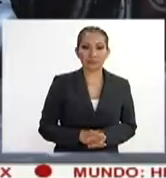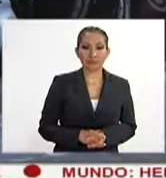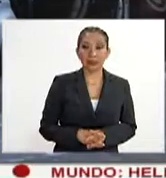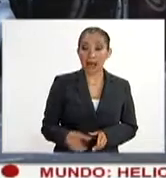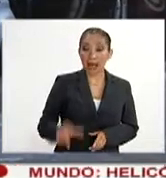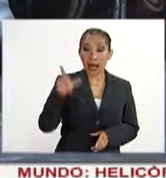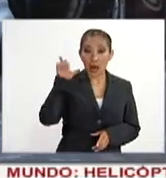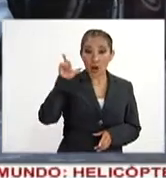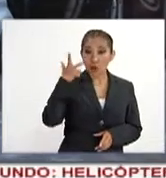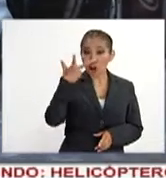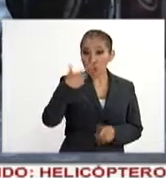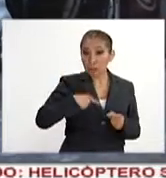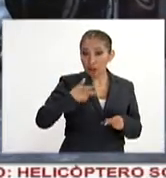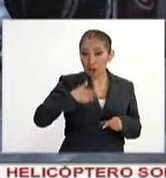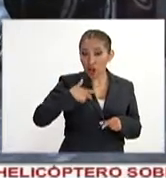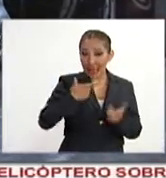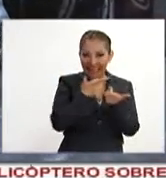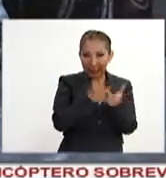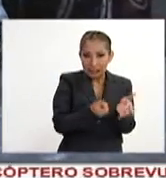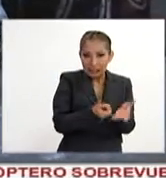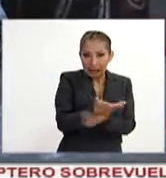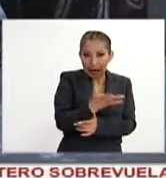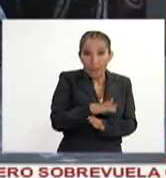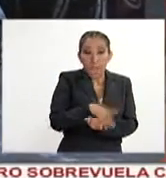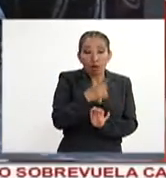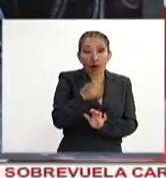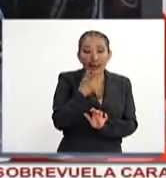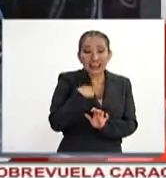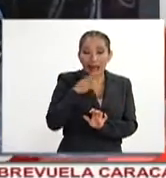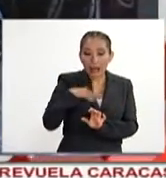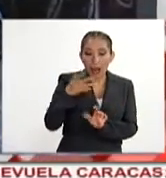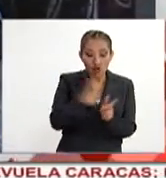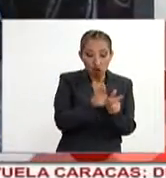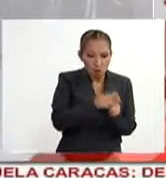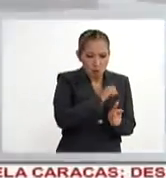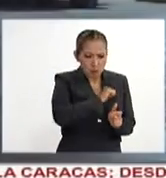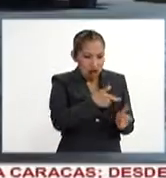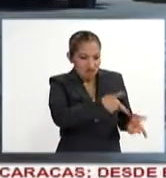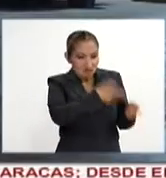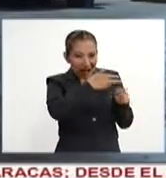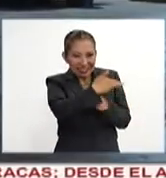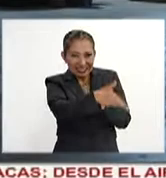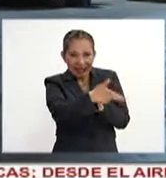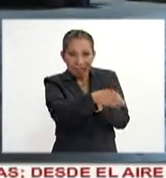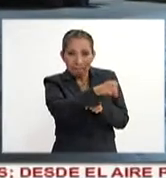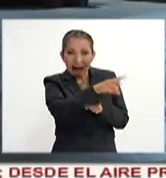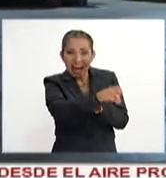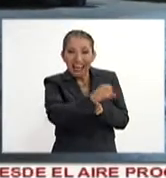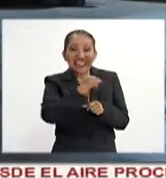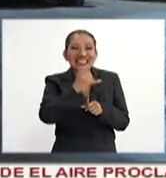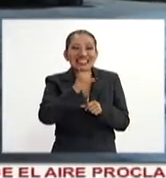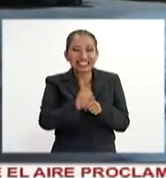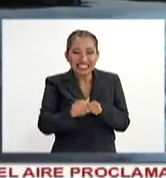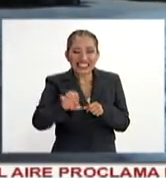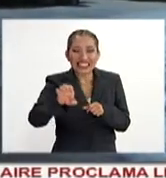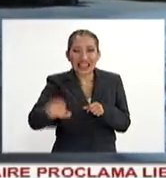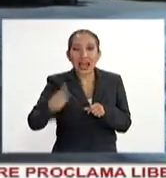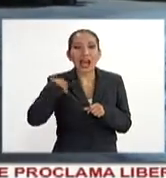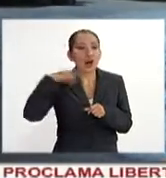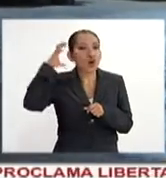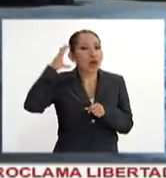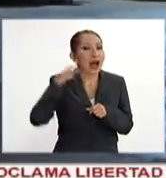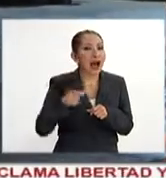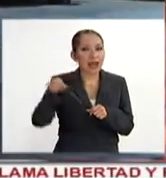El lunes, 8 personas fueron liberadas luego de que fueran levantadas por un grupo armado en el restaurante Mar y Sí en Culiacán, Sinaloa.